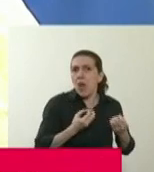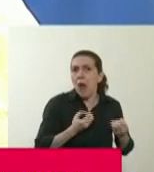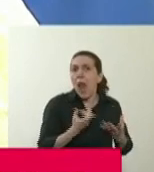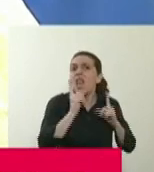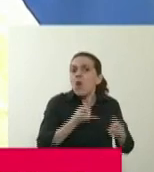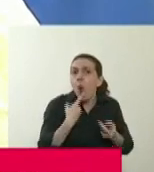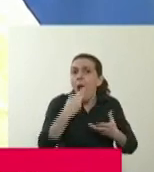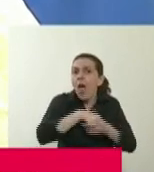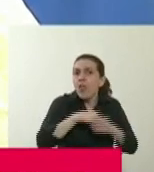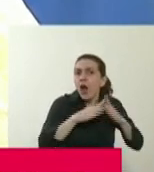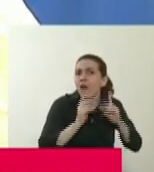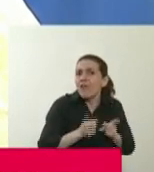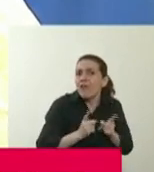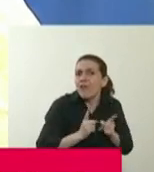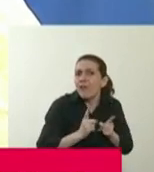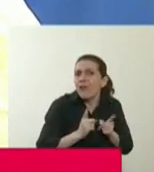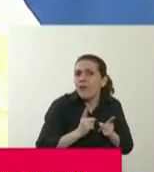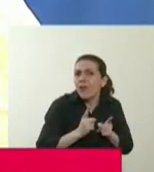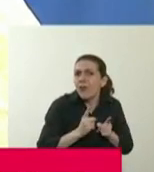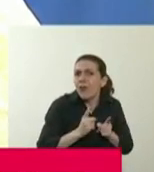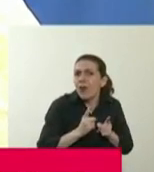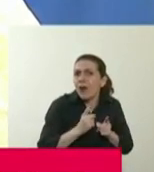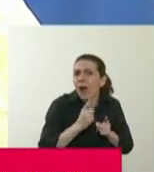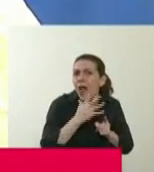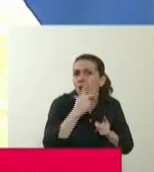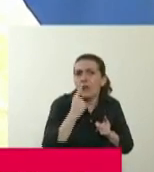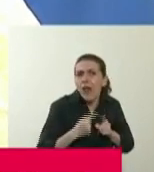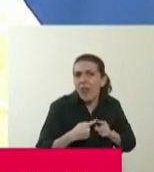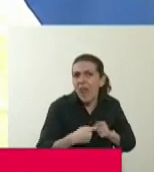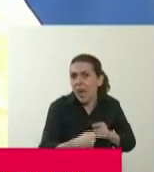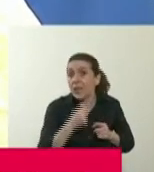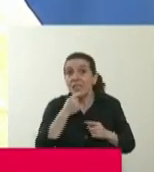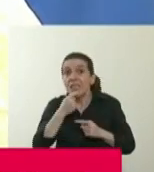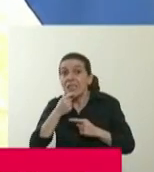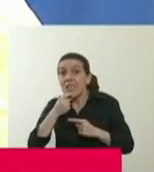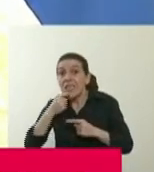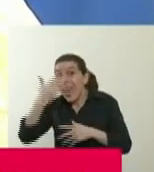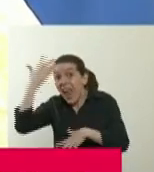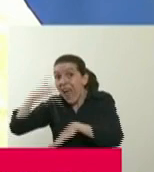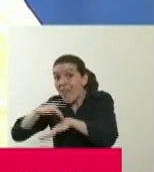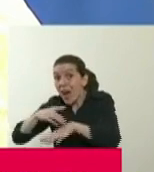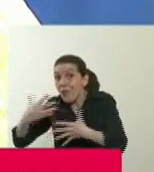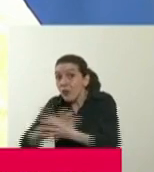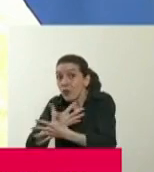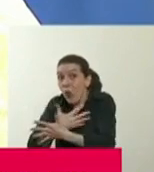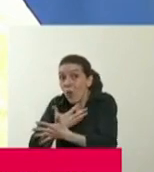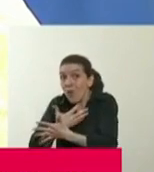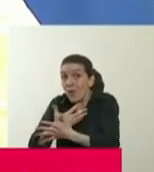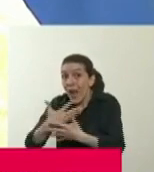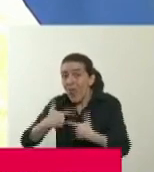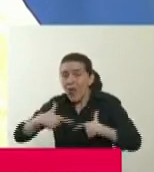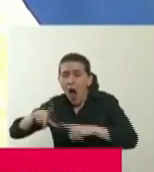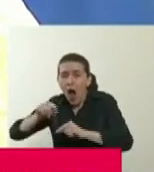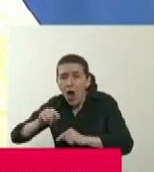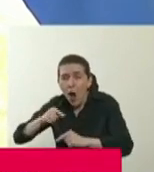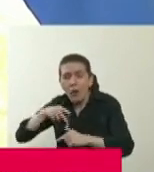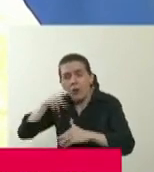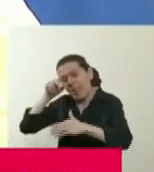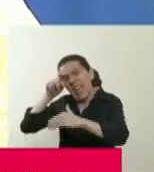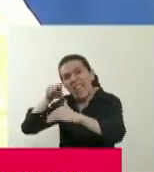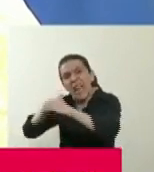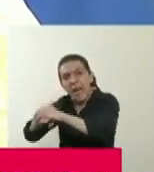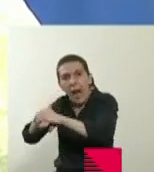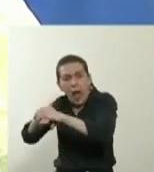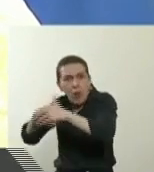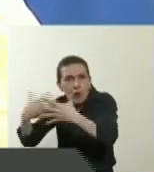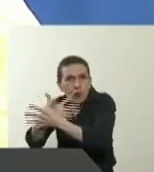síntomas y termina internado, créanme que las experiencias que uno escucha no son fáciles, no